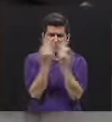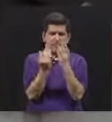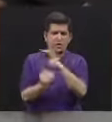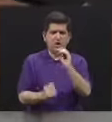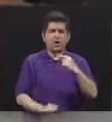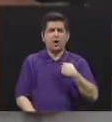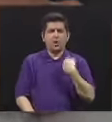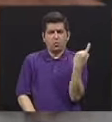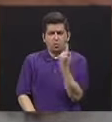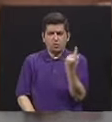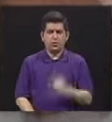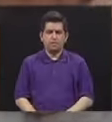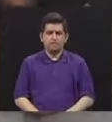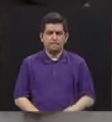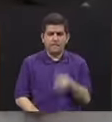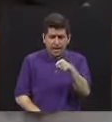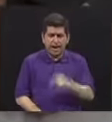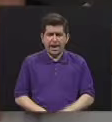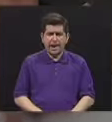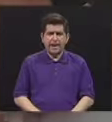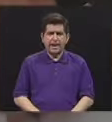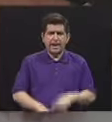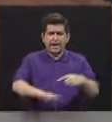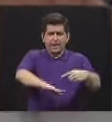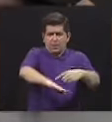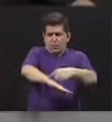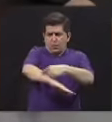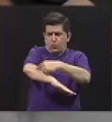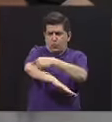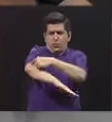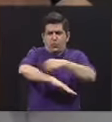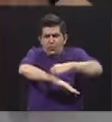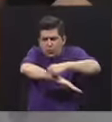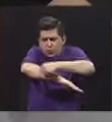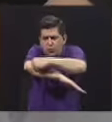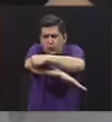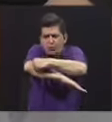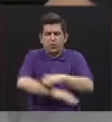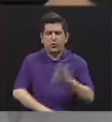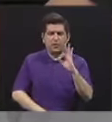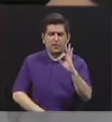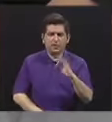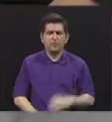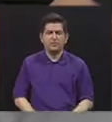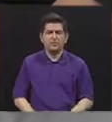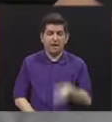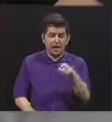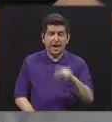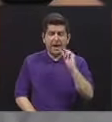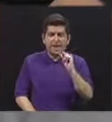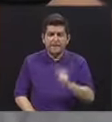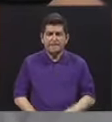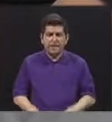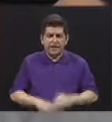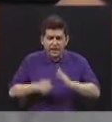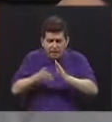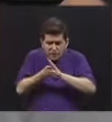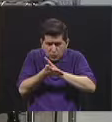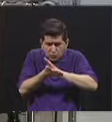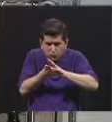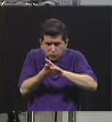familiar o bien solo verdad Haciendo una presión siempre hasta el codo frotando levemente las áreas